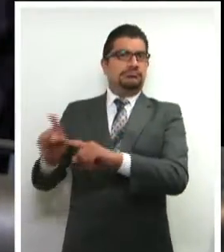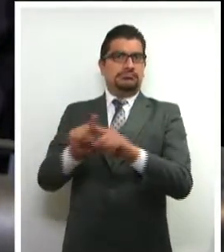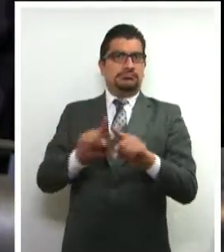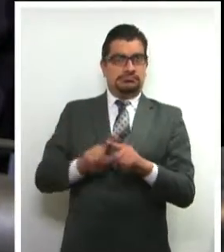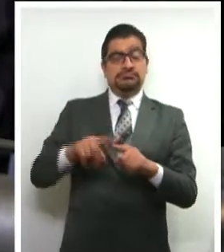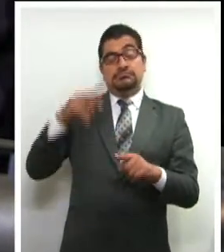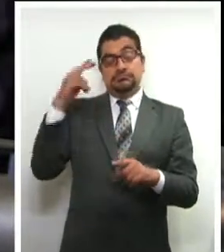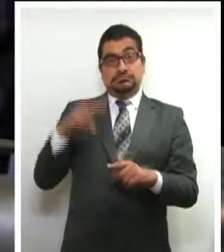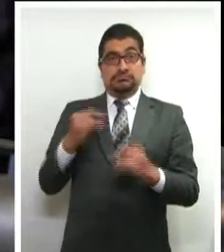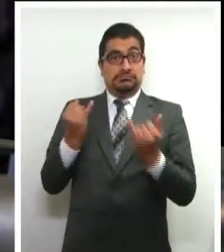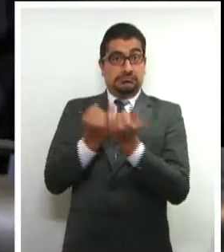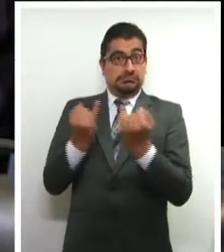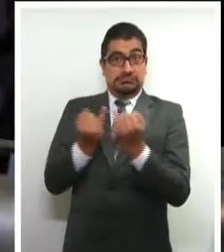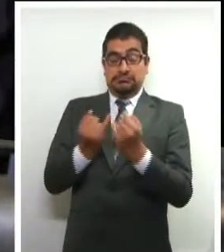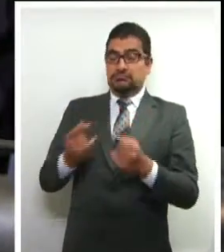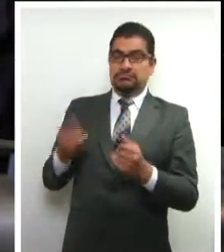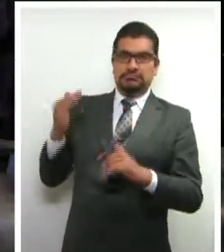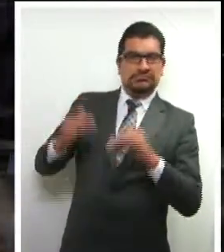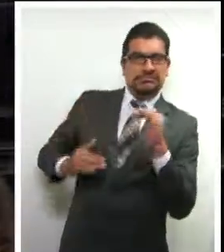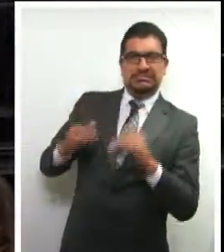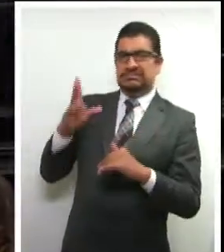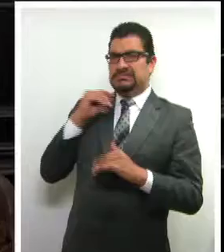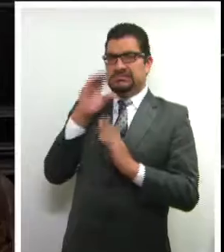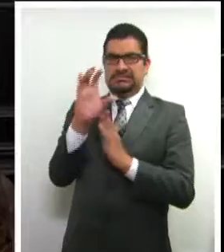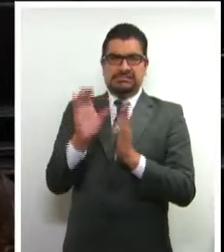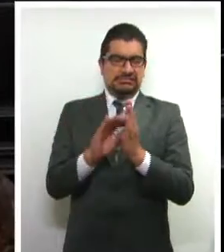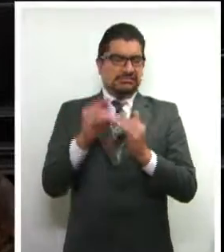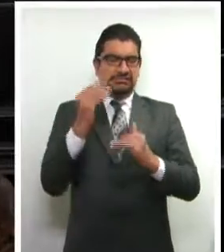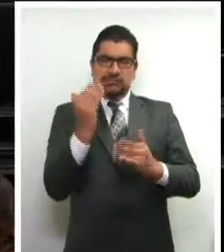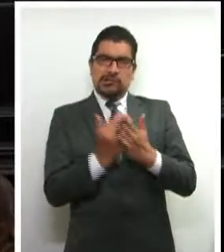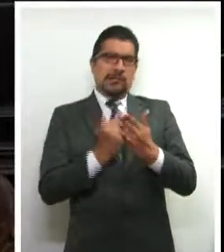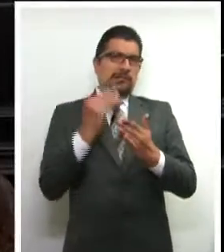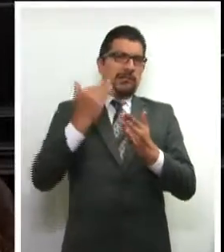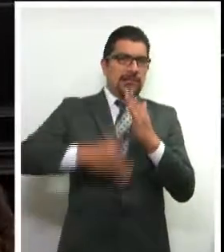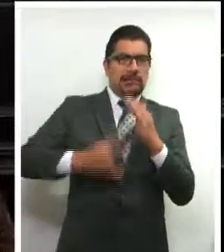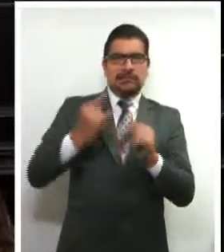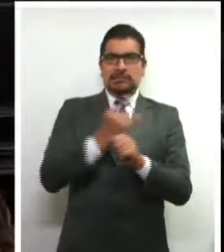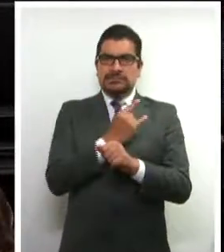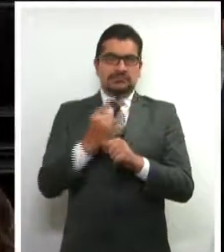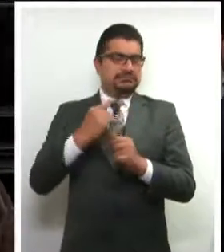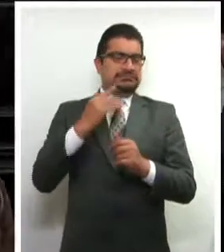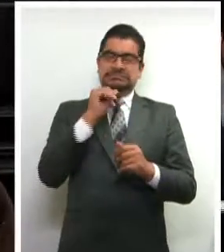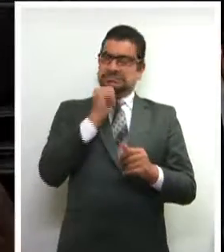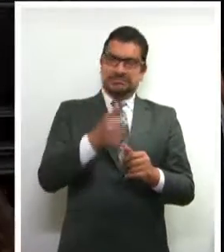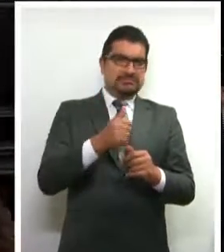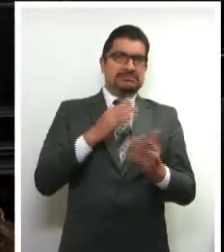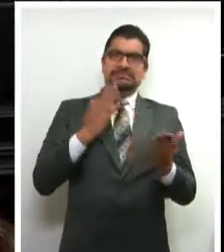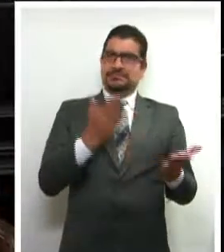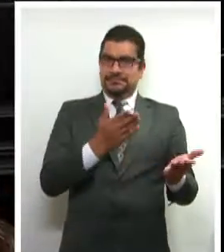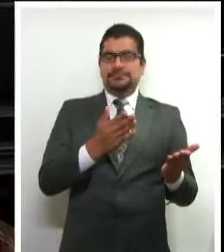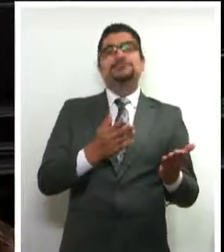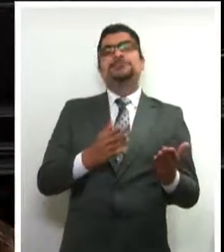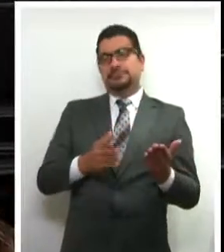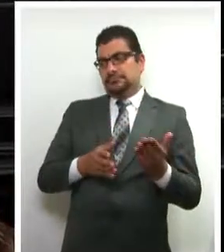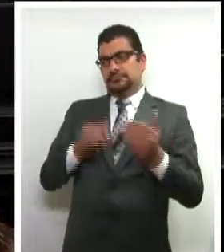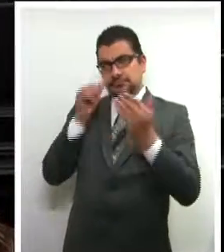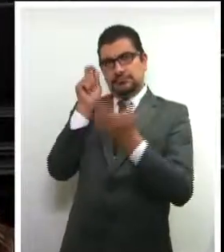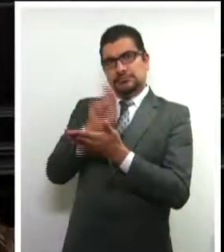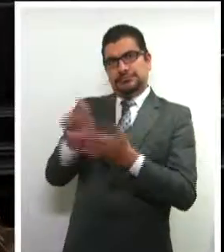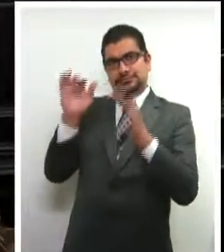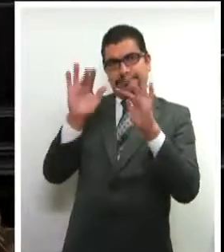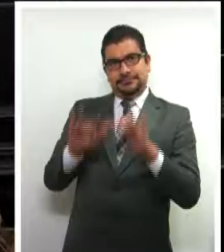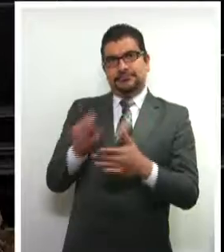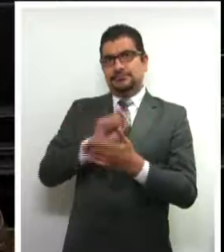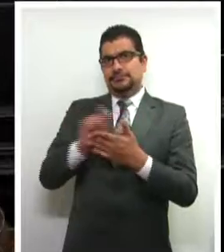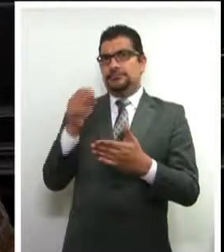de evitar inconsistencias inconstitucionales y otro tipo de dificultades de redacción, así